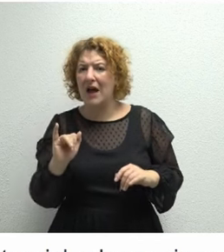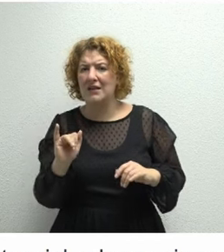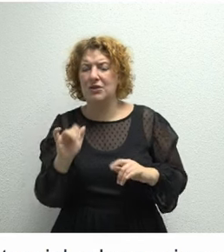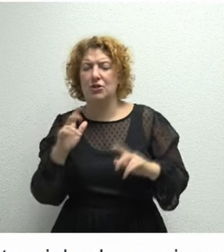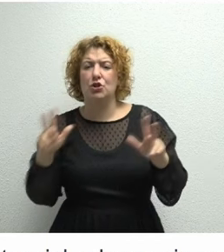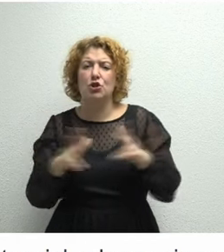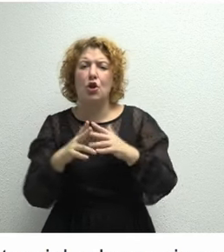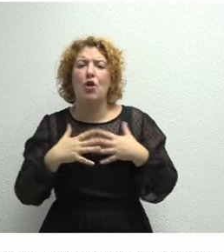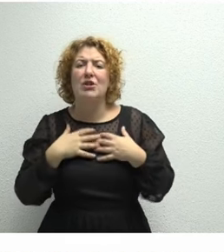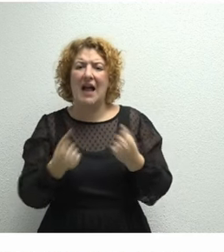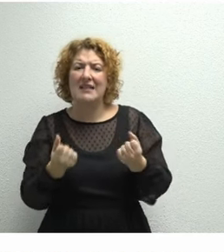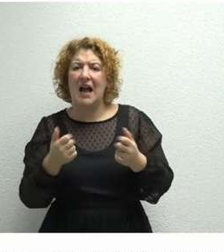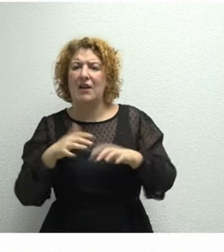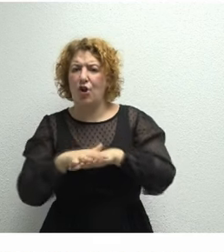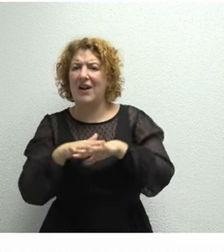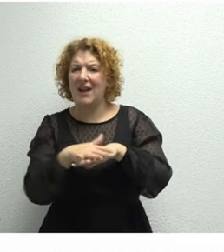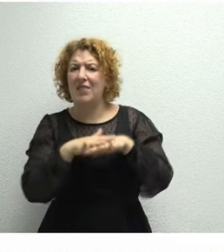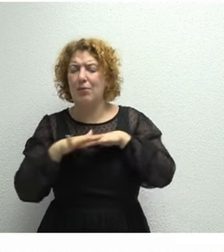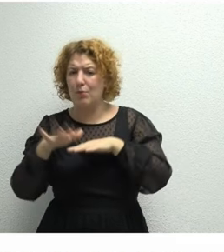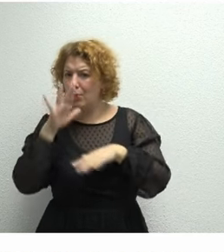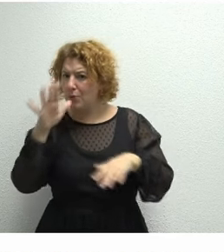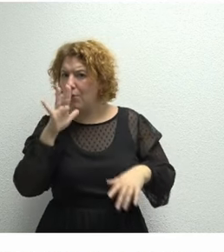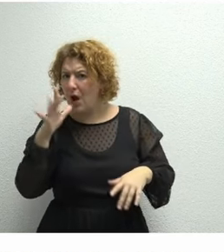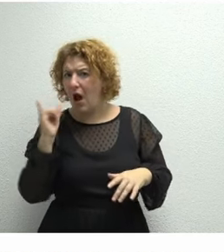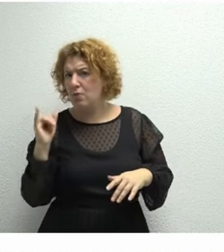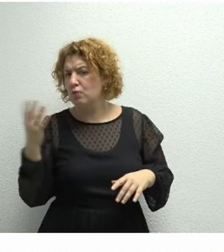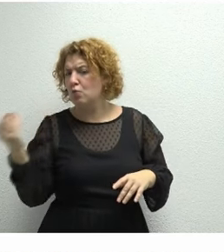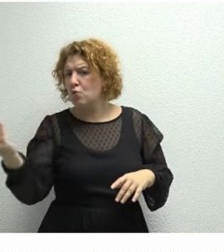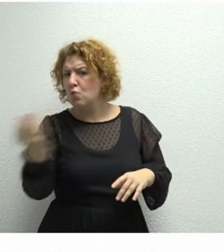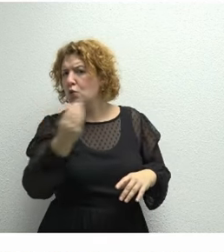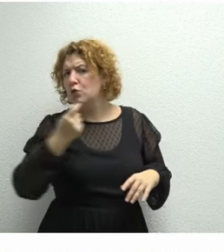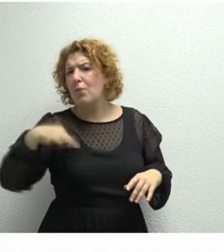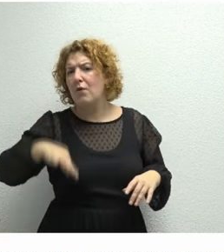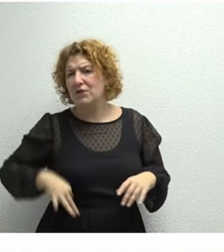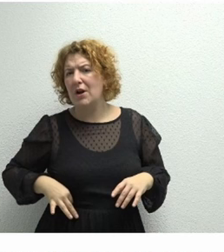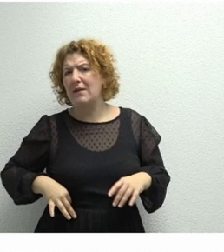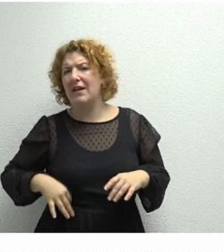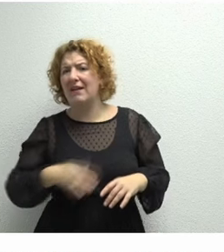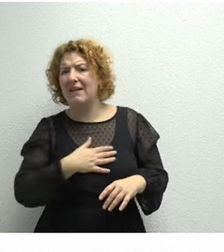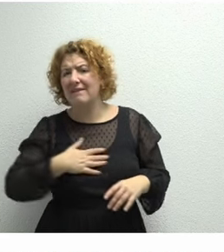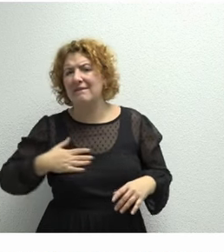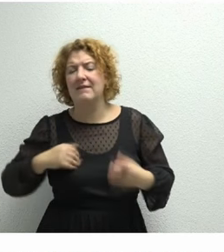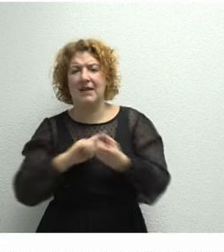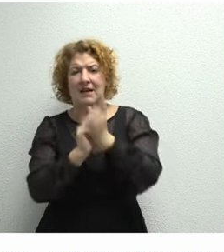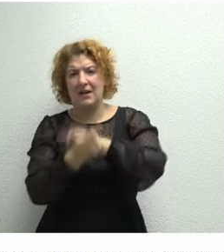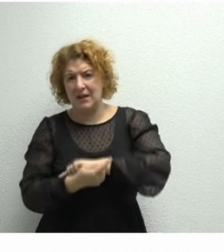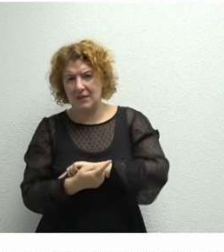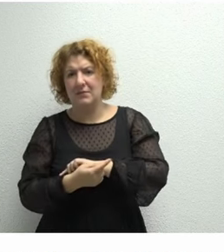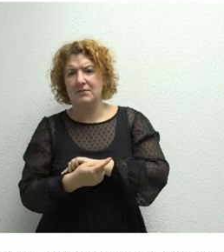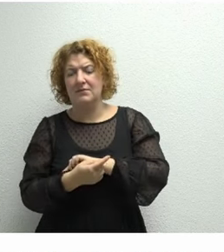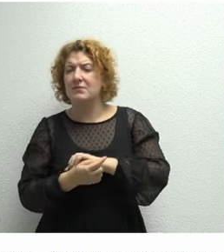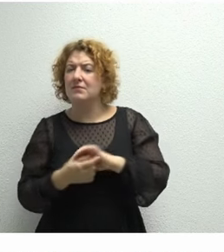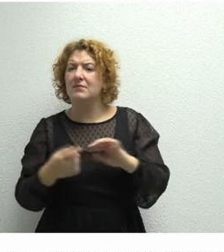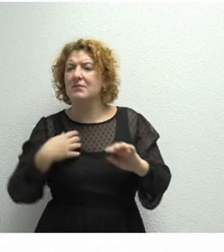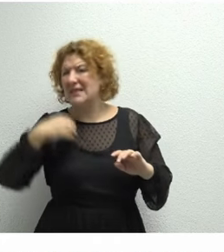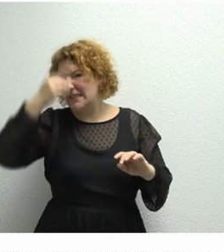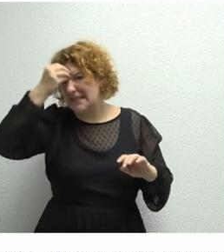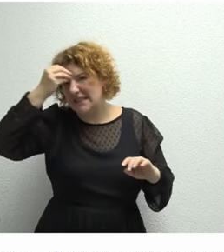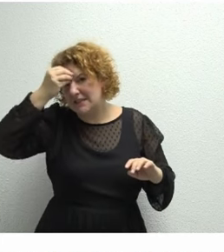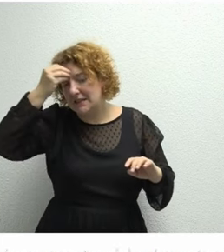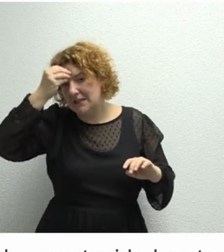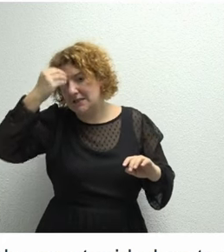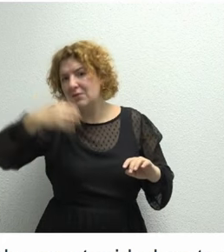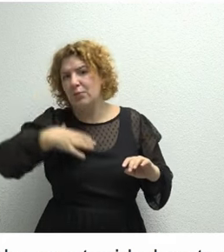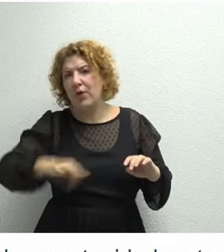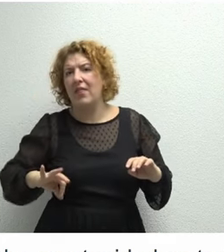sociosanitaria porque hay pues muchos profesionales con con ganas de cambiarlo y que y que bueno que que seguro que lo vamos vamos a